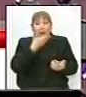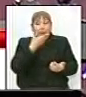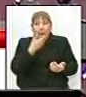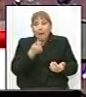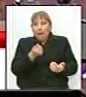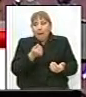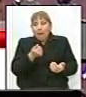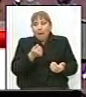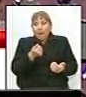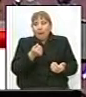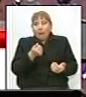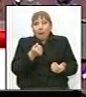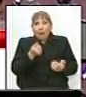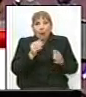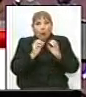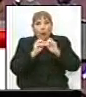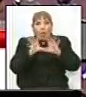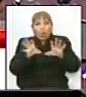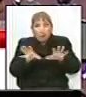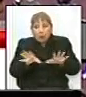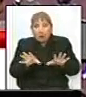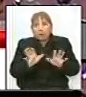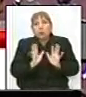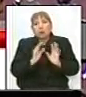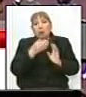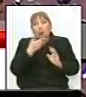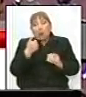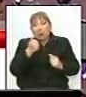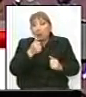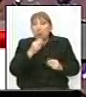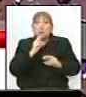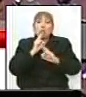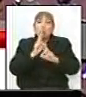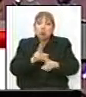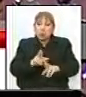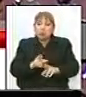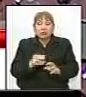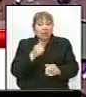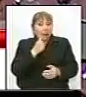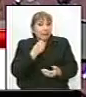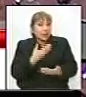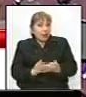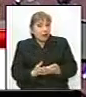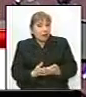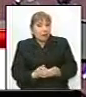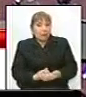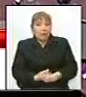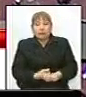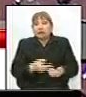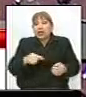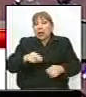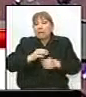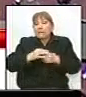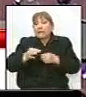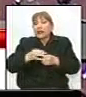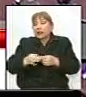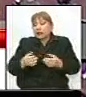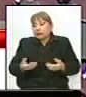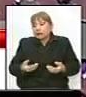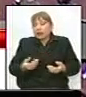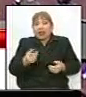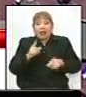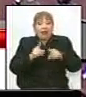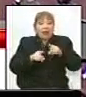dicho, de transparencia, van a ser los resultados electorales en el interior también del país? ¿Hay